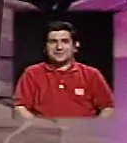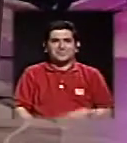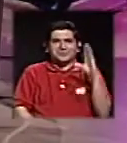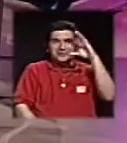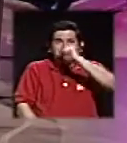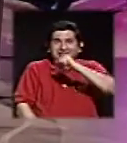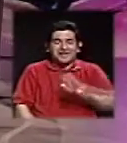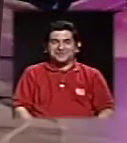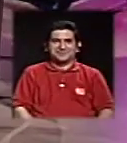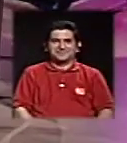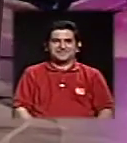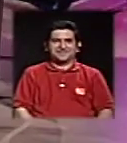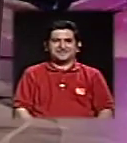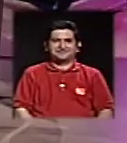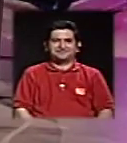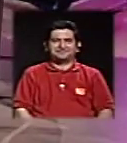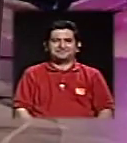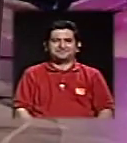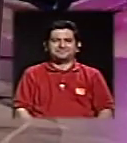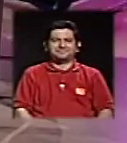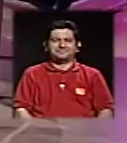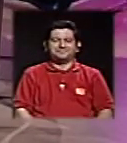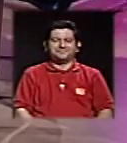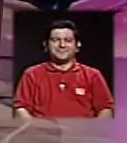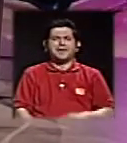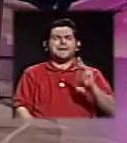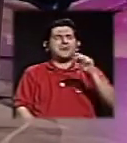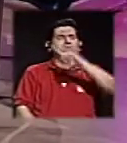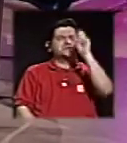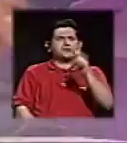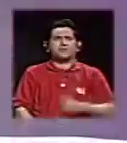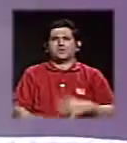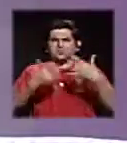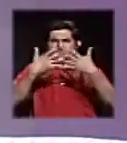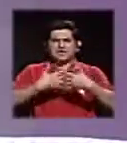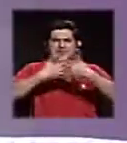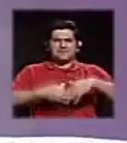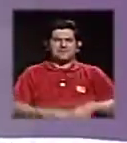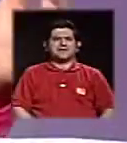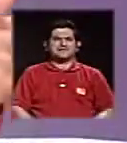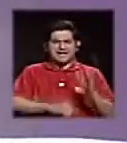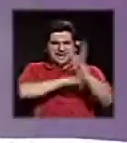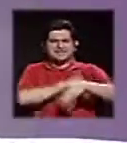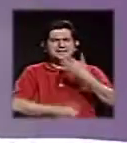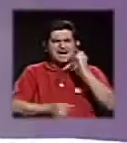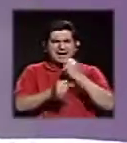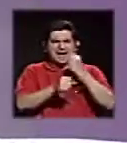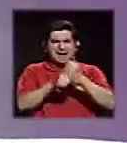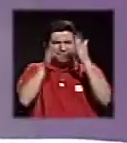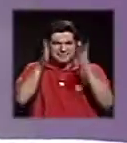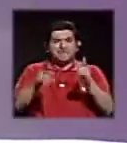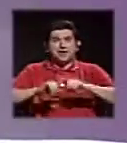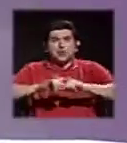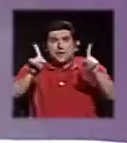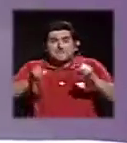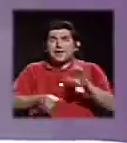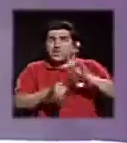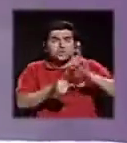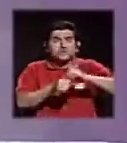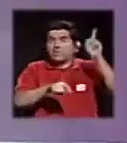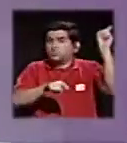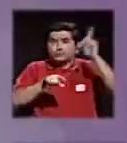y ahí hay un señor mauricio pregunta dices y de las empresas amonestan al mal empleado porque es que en a los